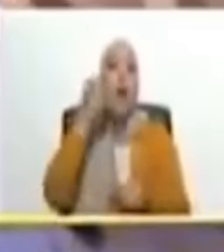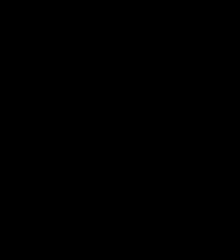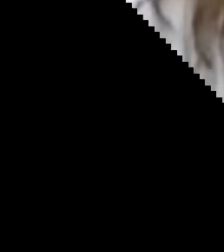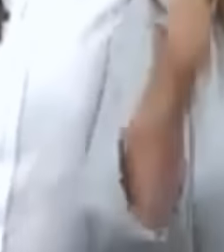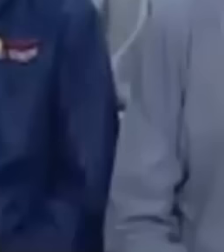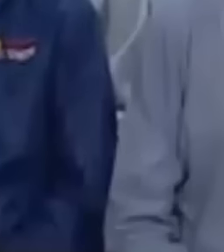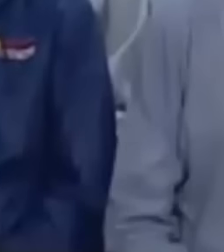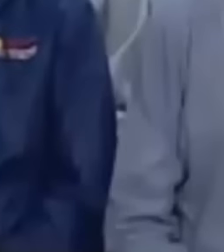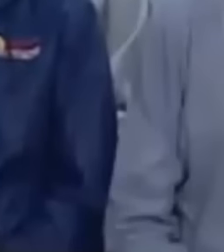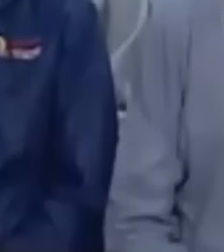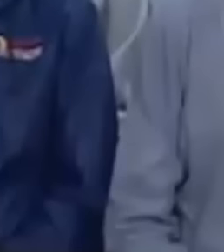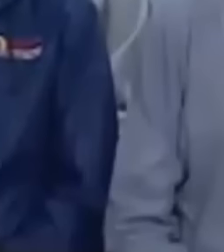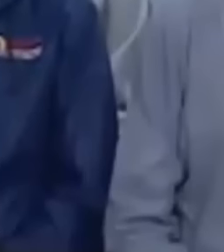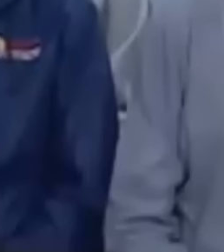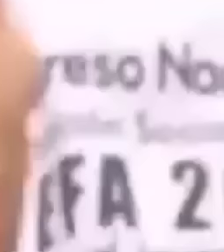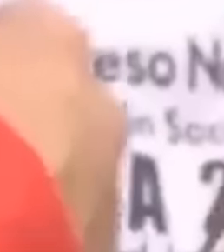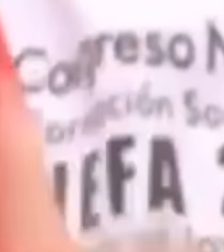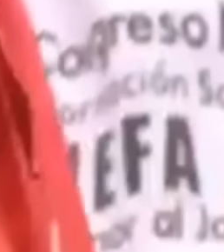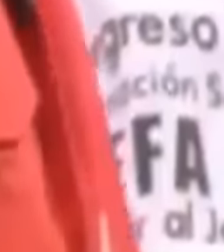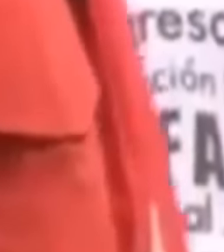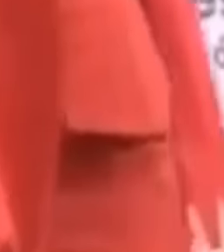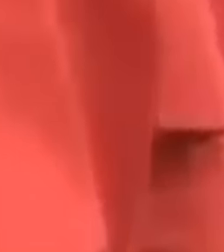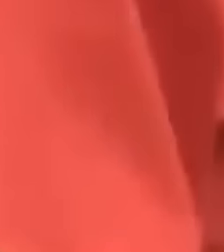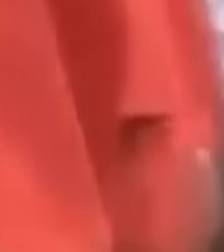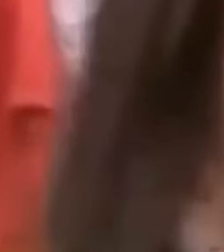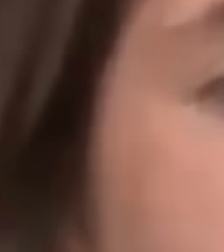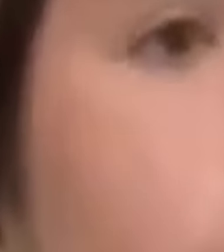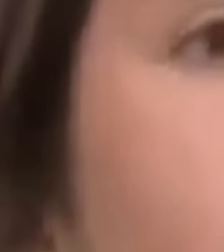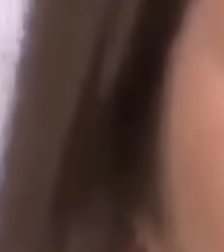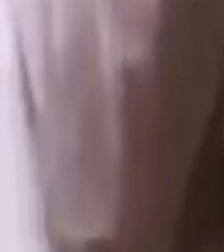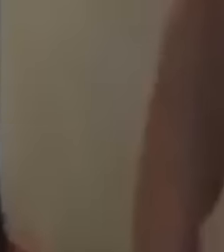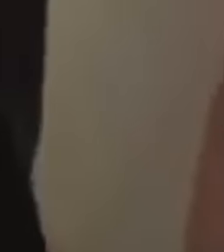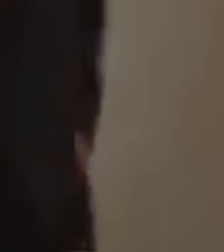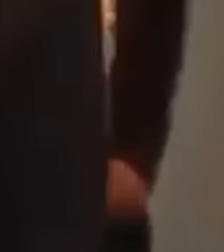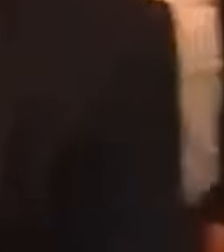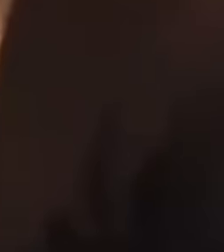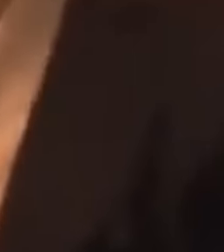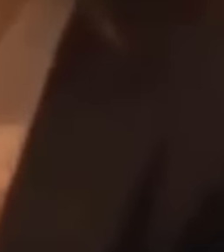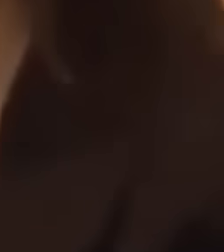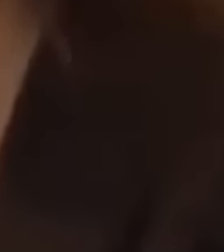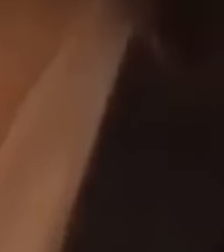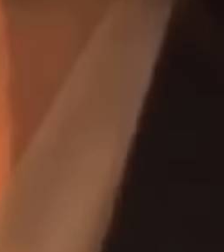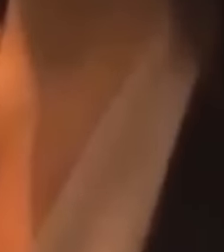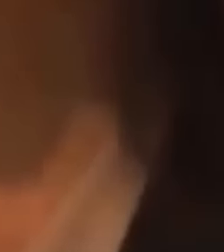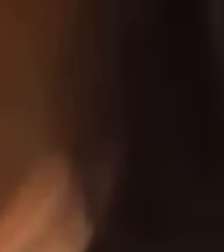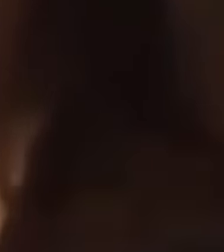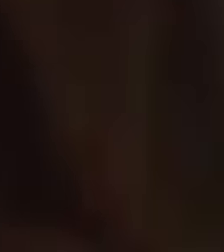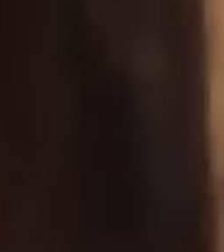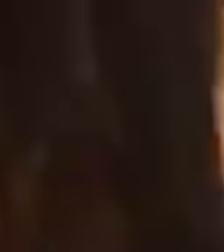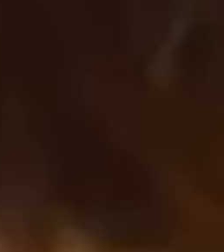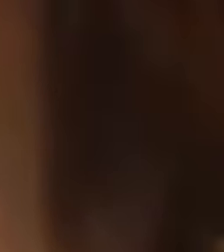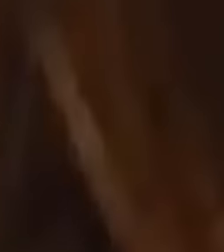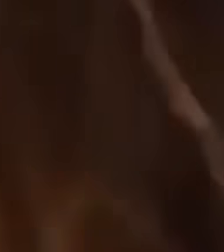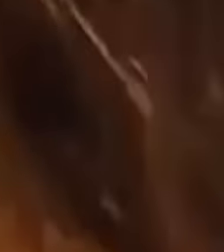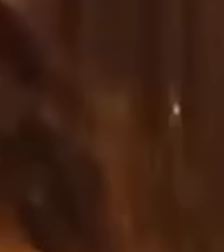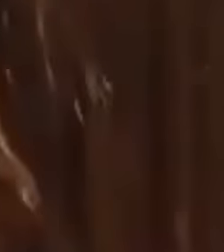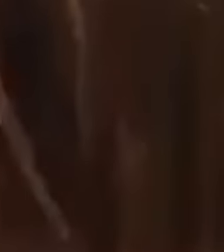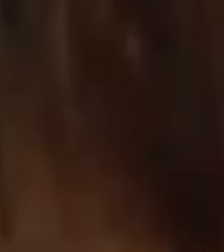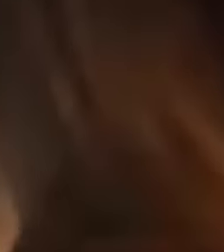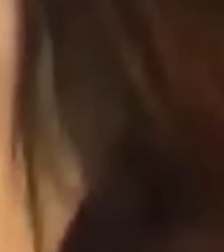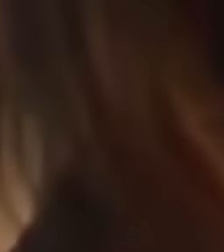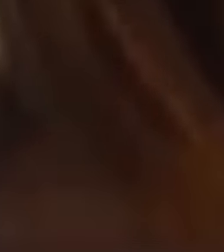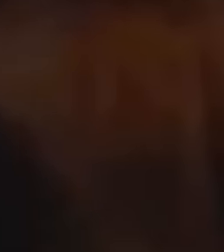la serenidad y se impuso en las primarias de la principal coalición opositora el pasado 22 de octubre con más de 2.5 millones de votos, reafirmó su